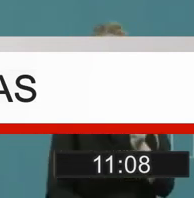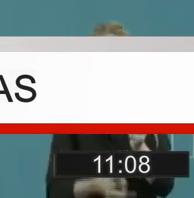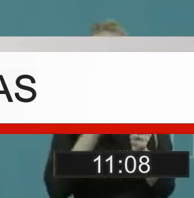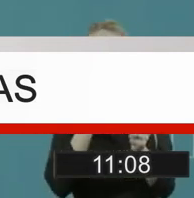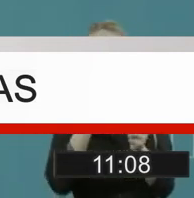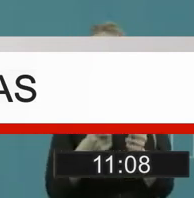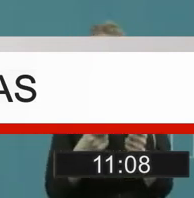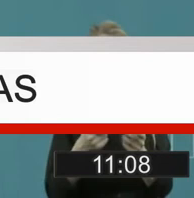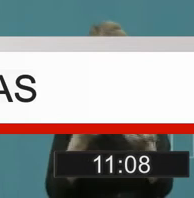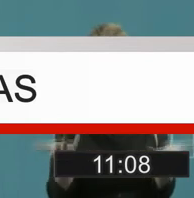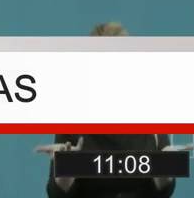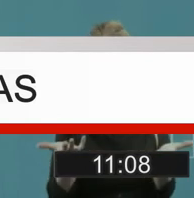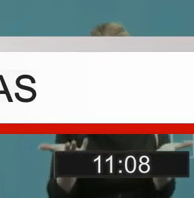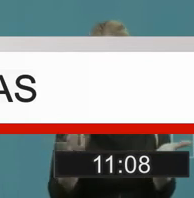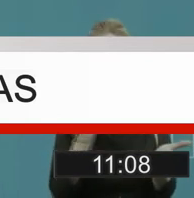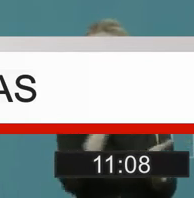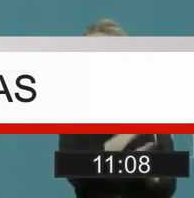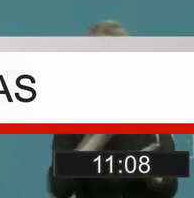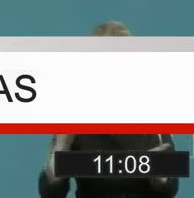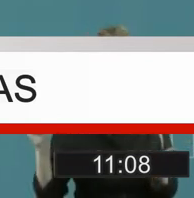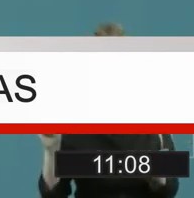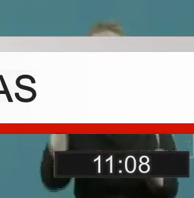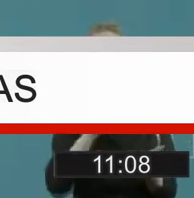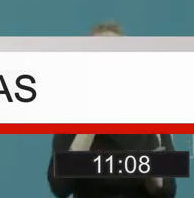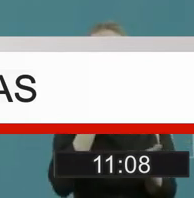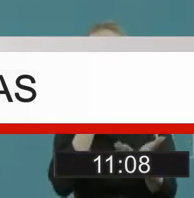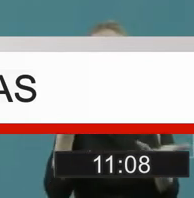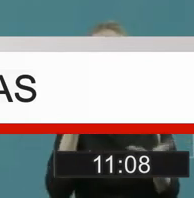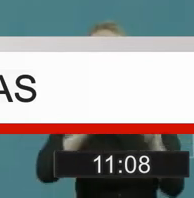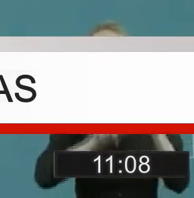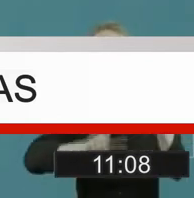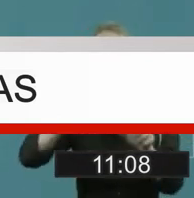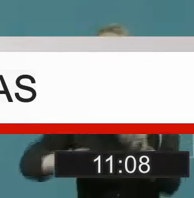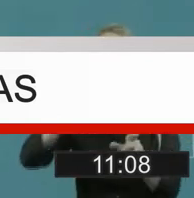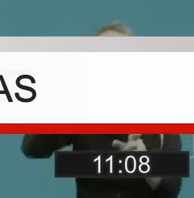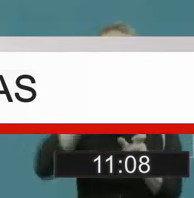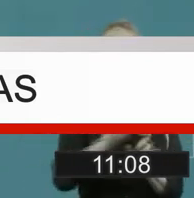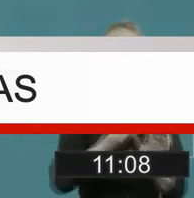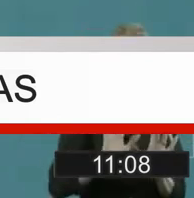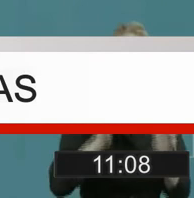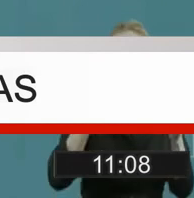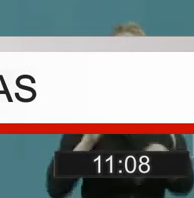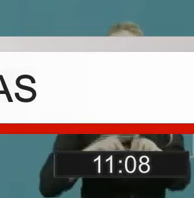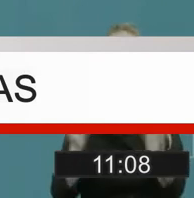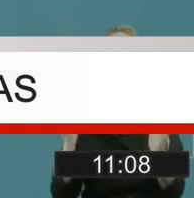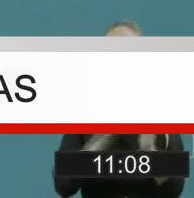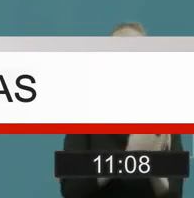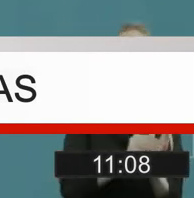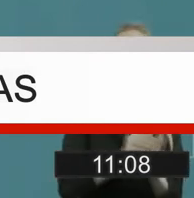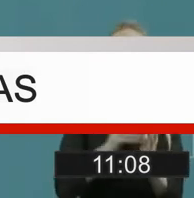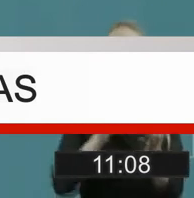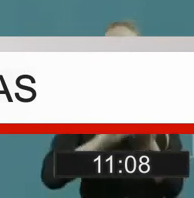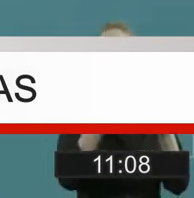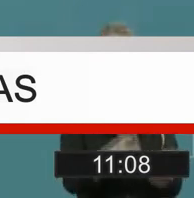Por supuesto, si no lo saben hacer o si consideran que es complicado, va a haber turnos para que lo lleven adelante, tanto en las oficinas del